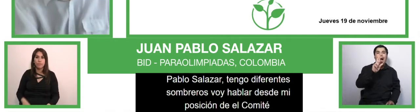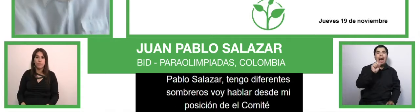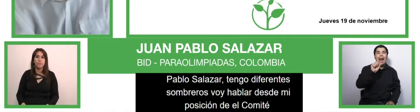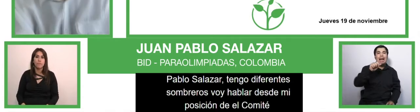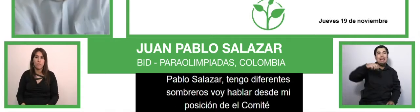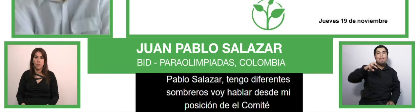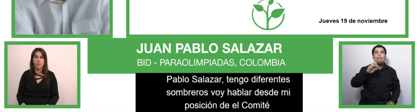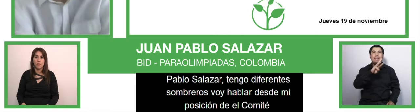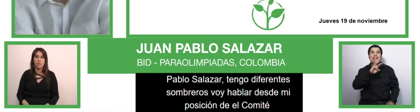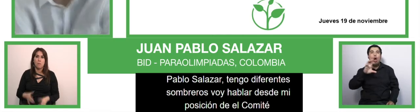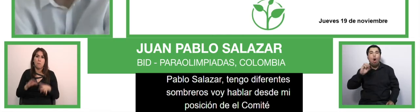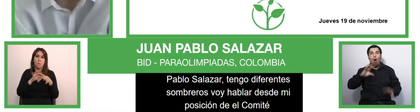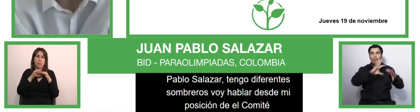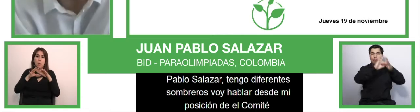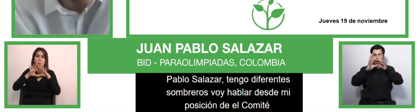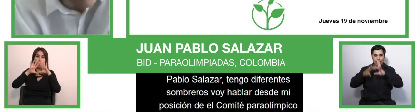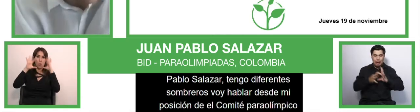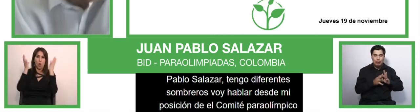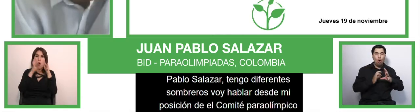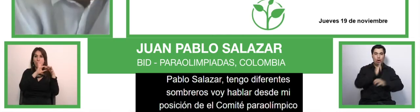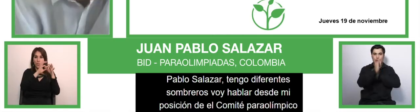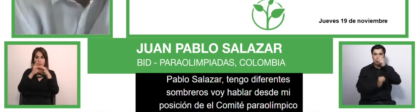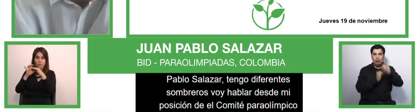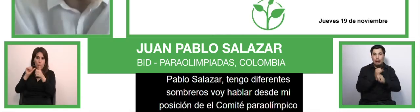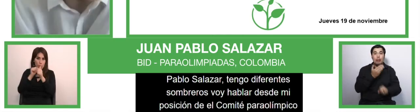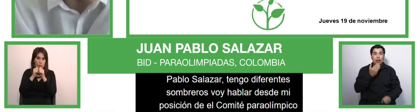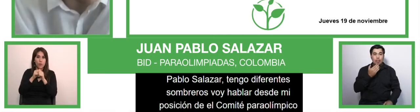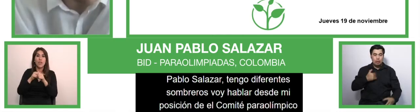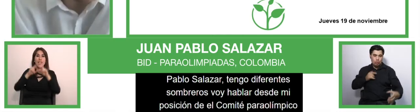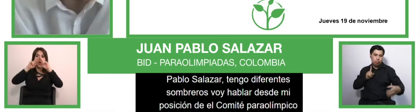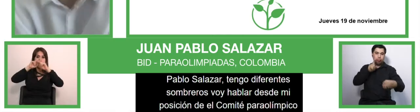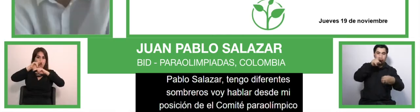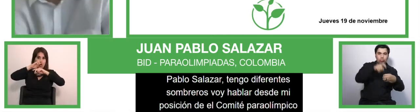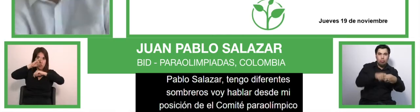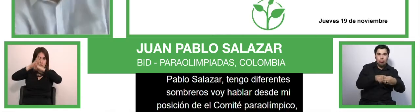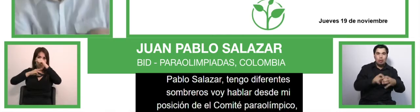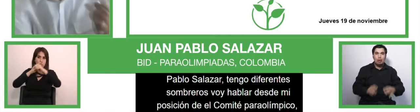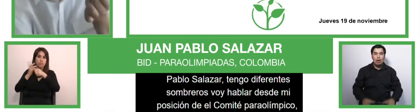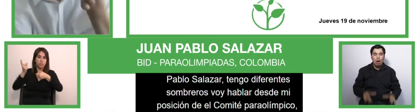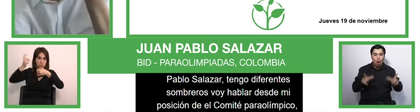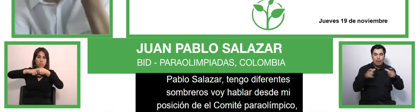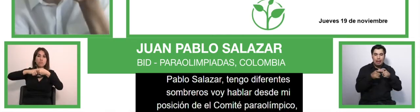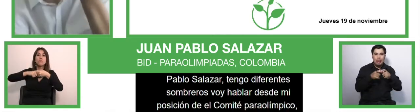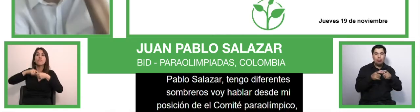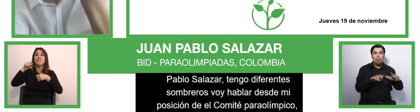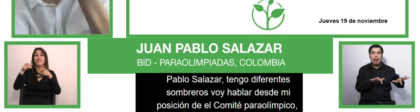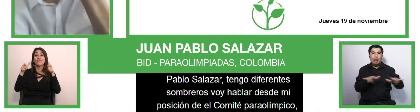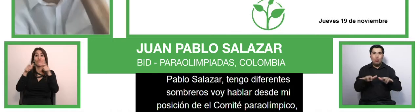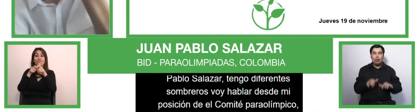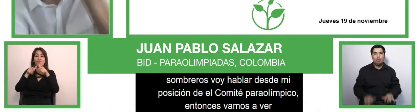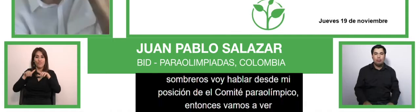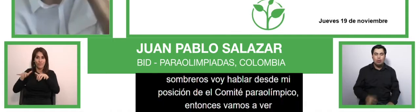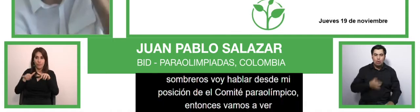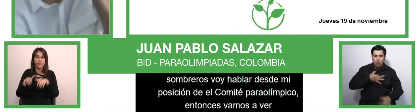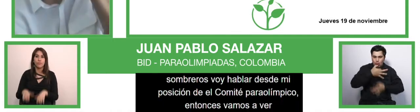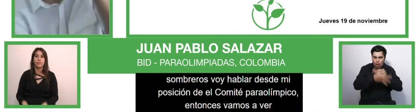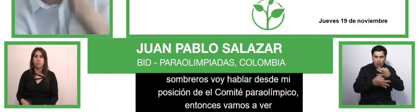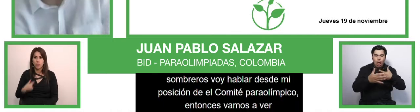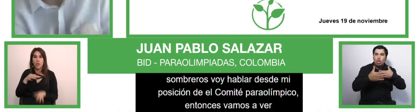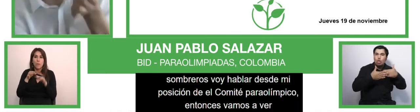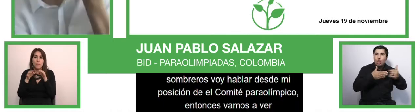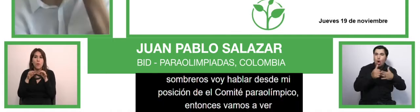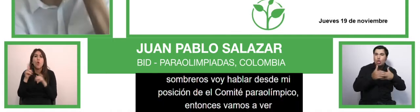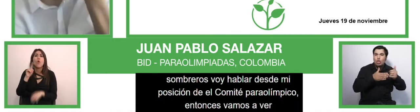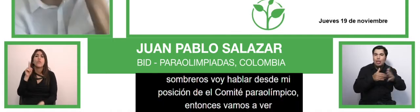parte del Comité Ejecutivo. Entonces hoy vamos a ver más o menos dónde es la fichita,